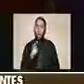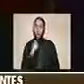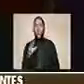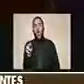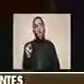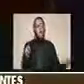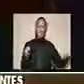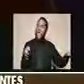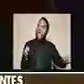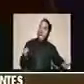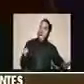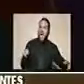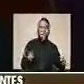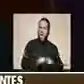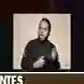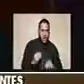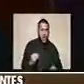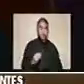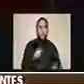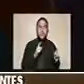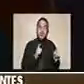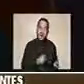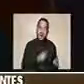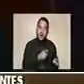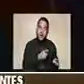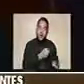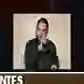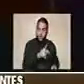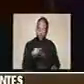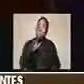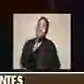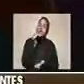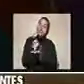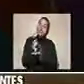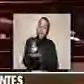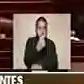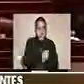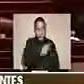En eso, señor presidente, es donde creemos que la mesa directiva sí debe poner orden en este debate.